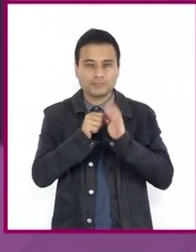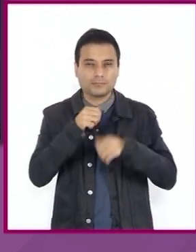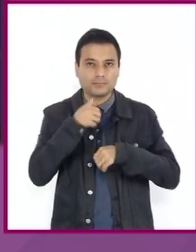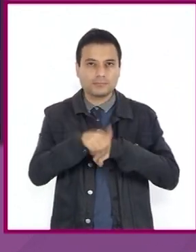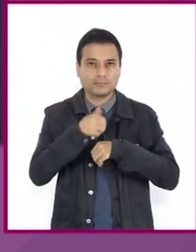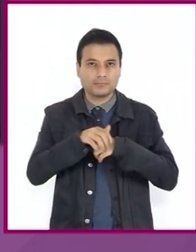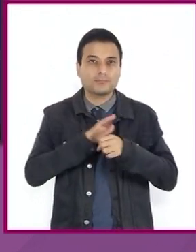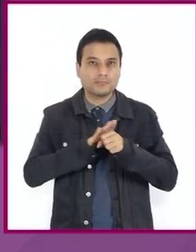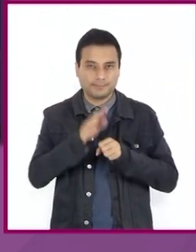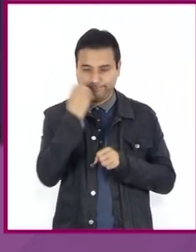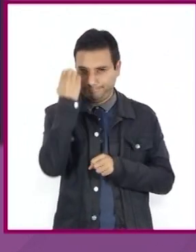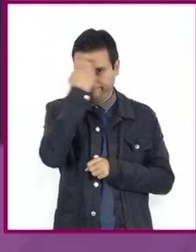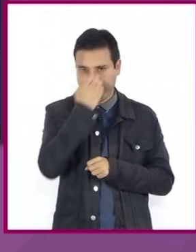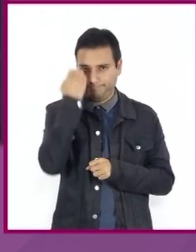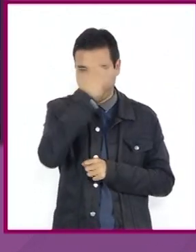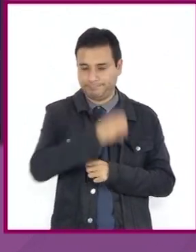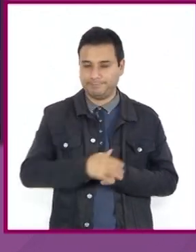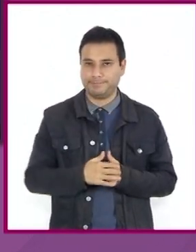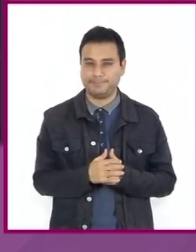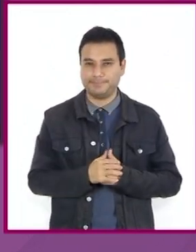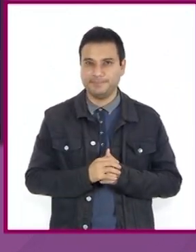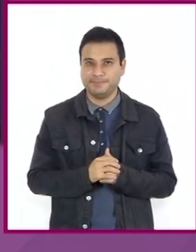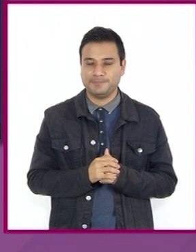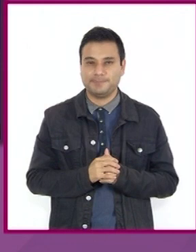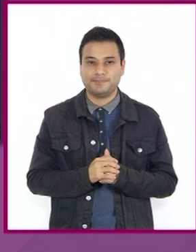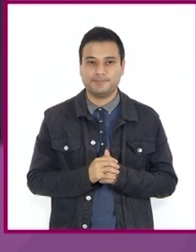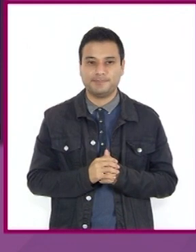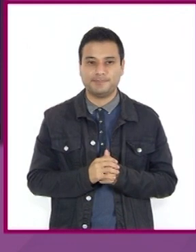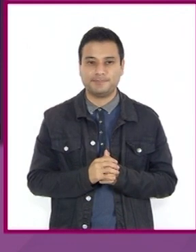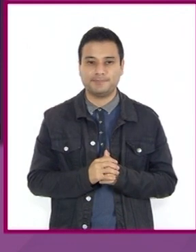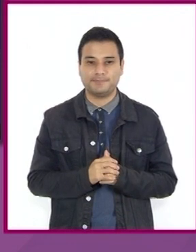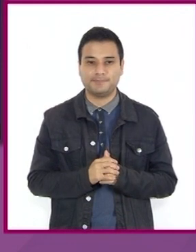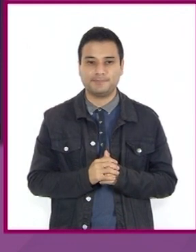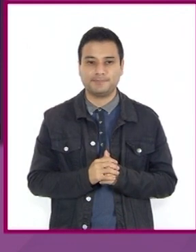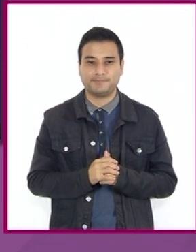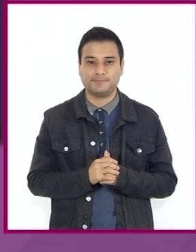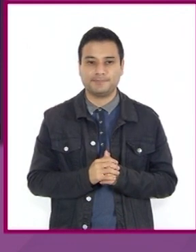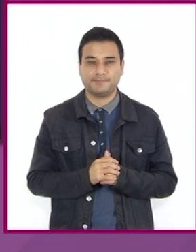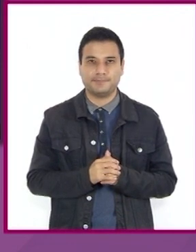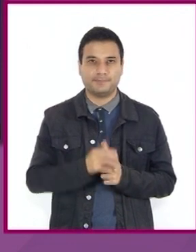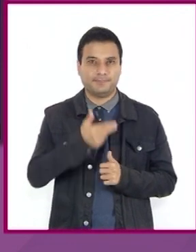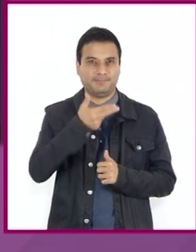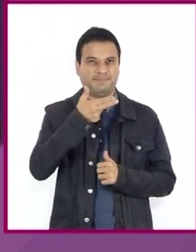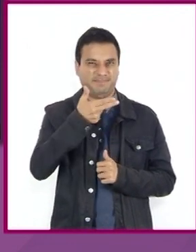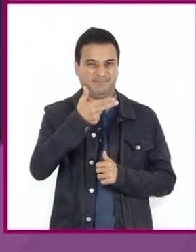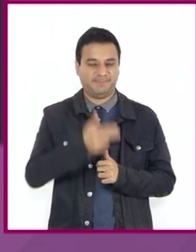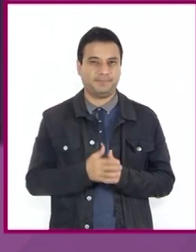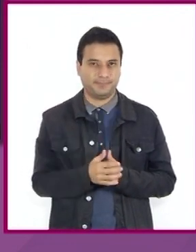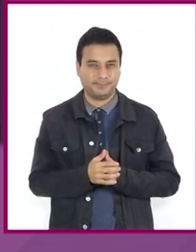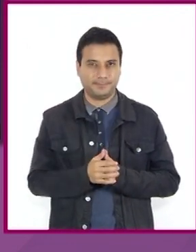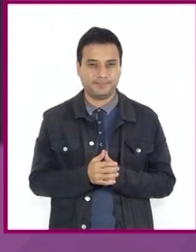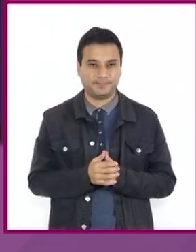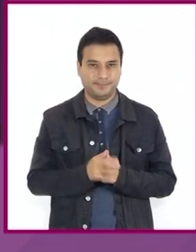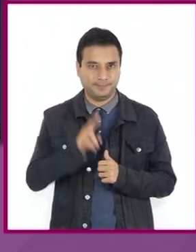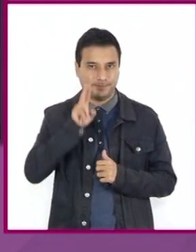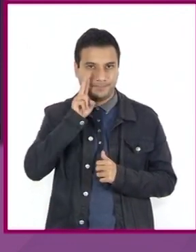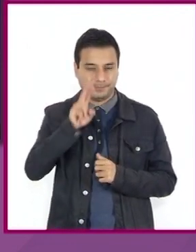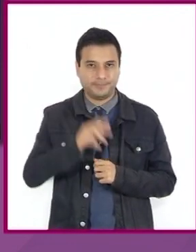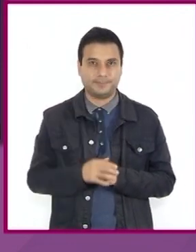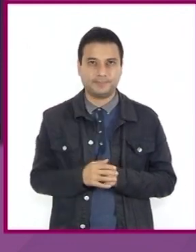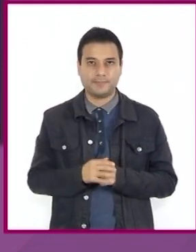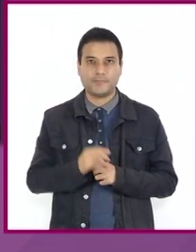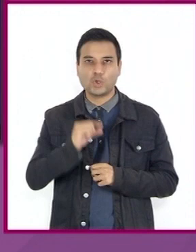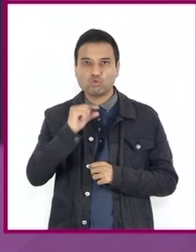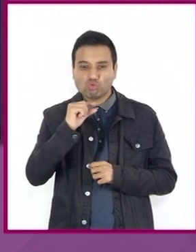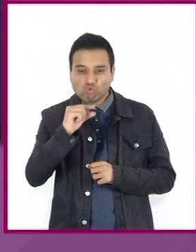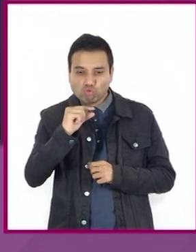ellos nos dan información importante. Comenzamos con el hidrógeno molecular. Observen que tiene como subíndice un